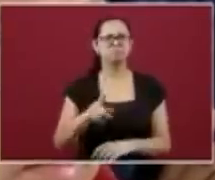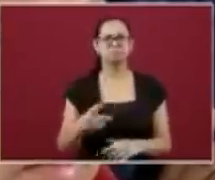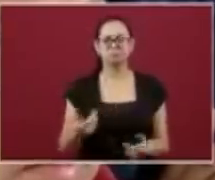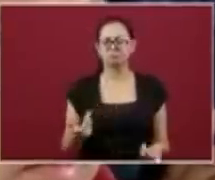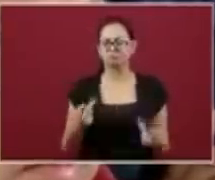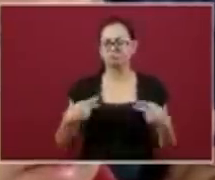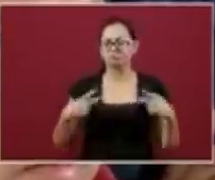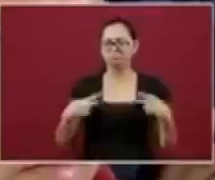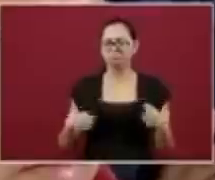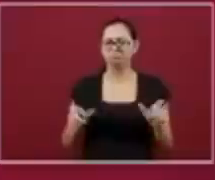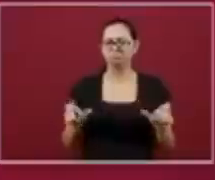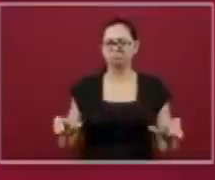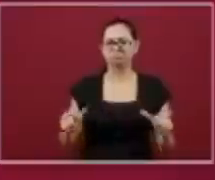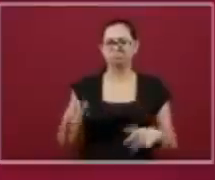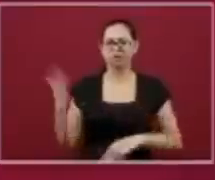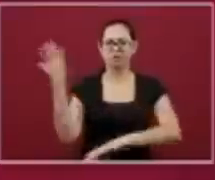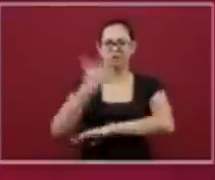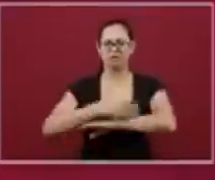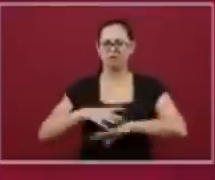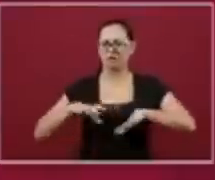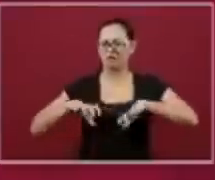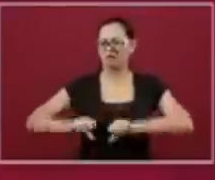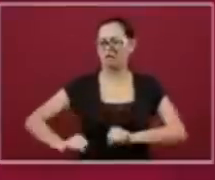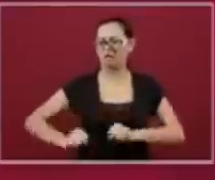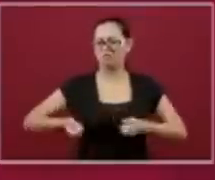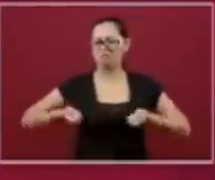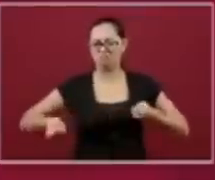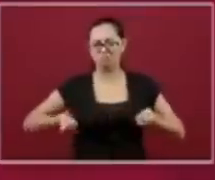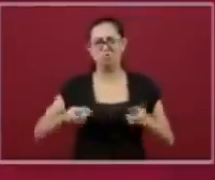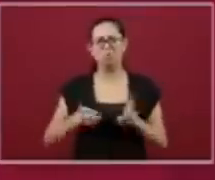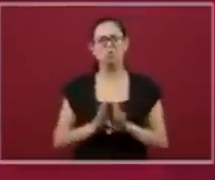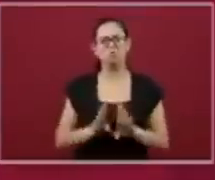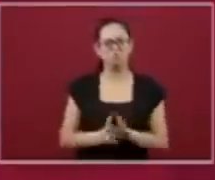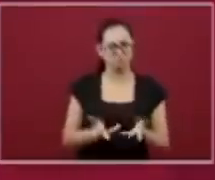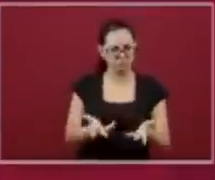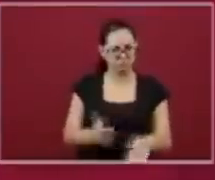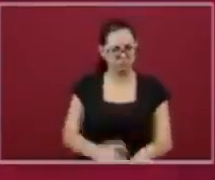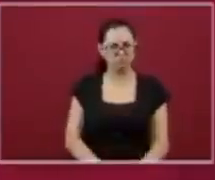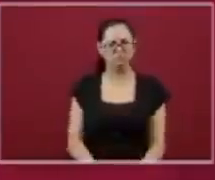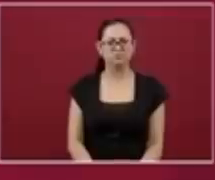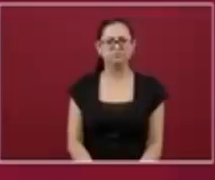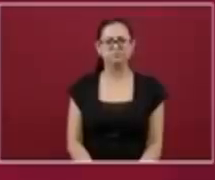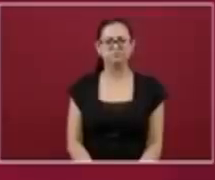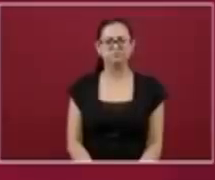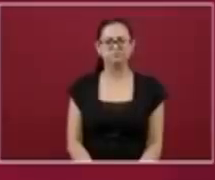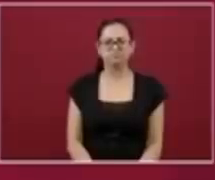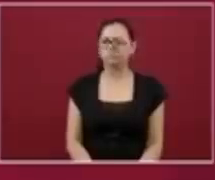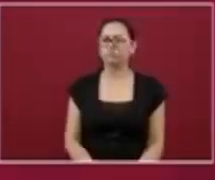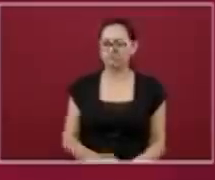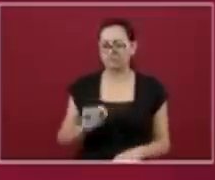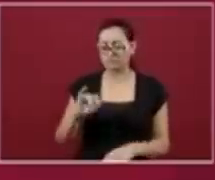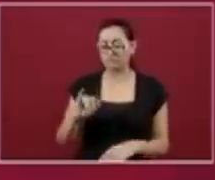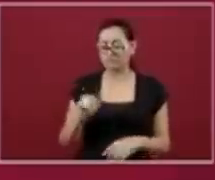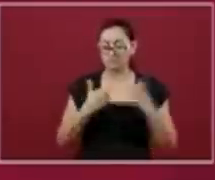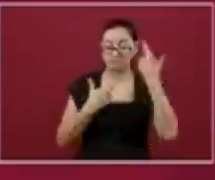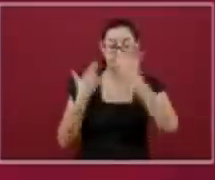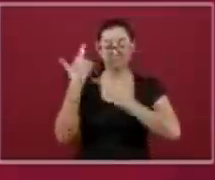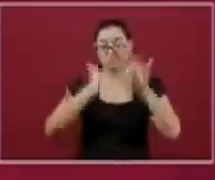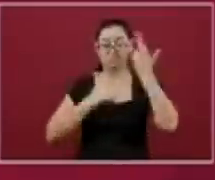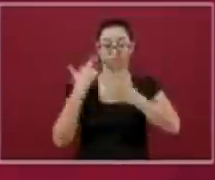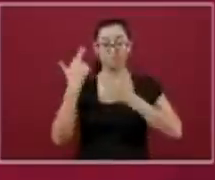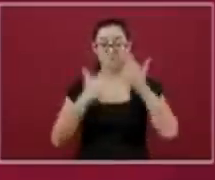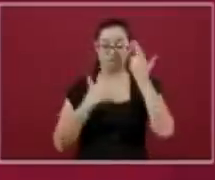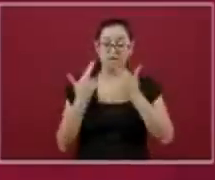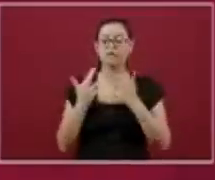casetas de cobro. Lo estamos atendiendo, ya se hizo una revisión, en efecto,